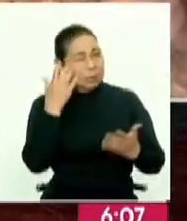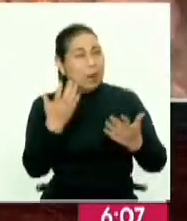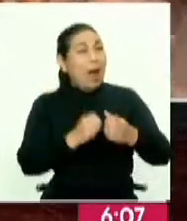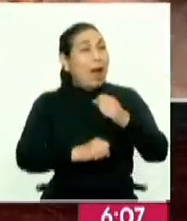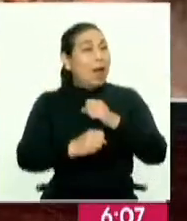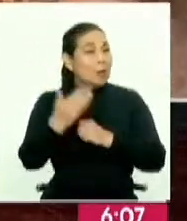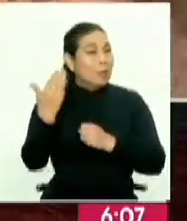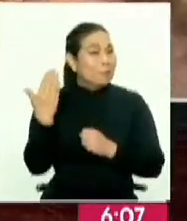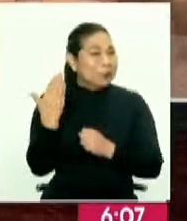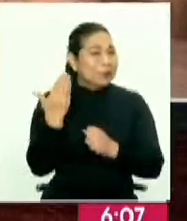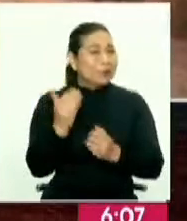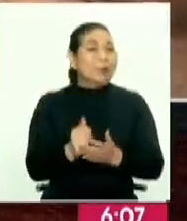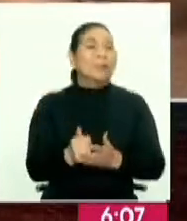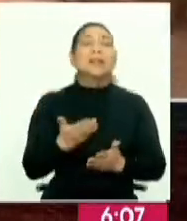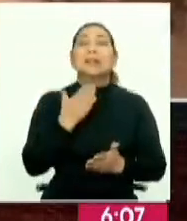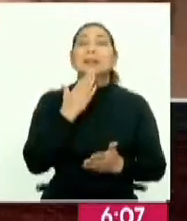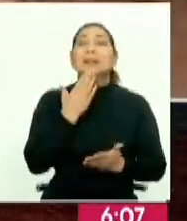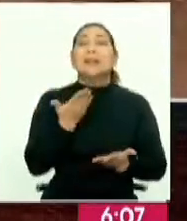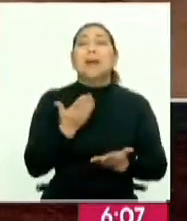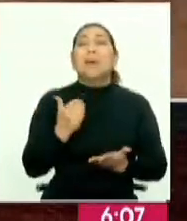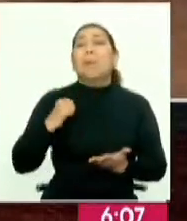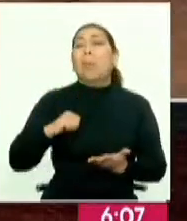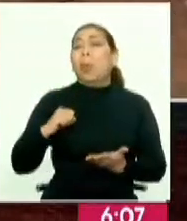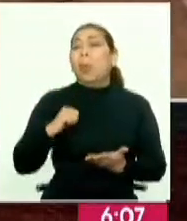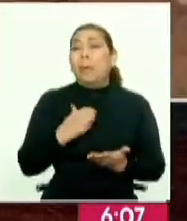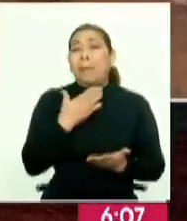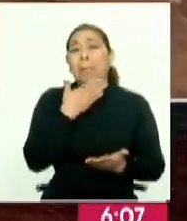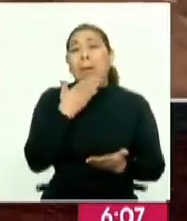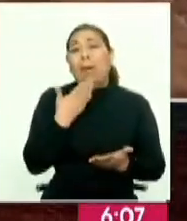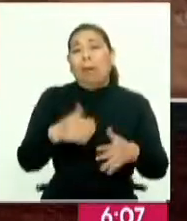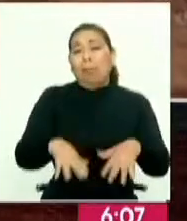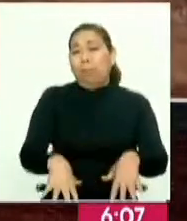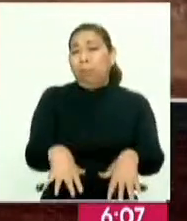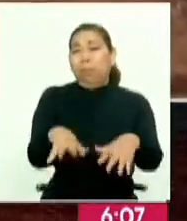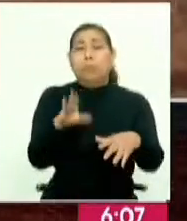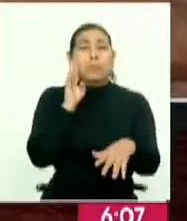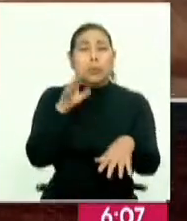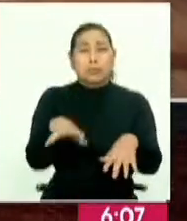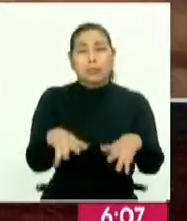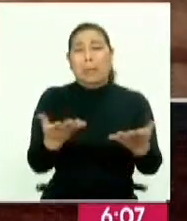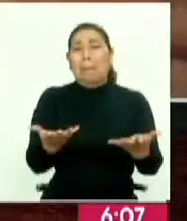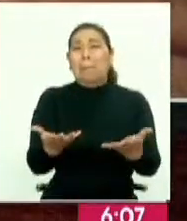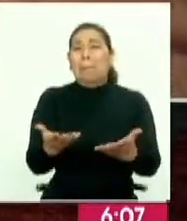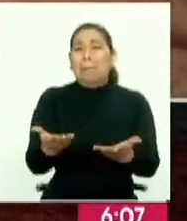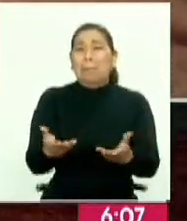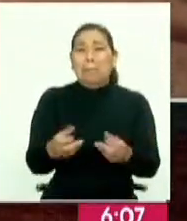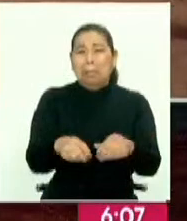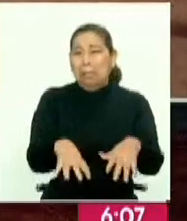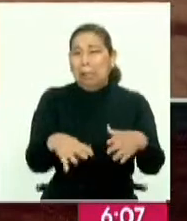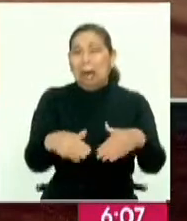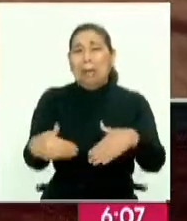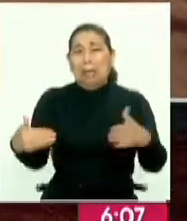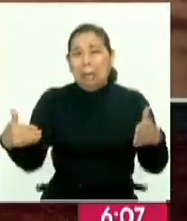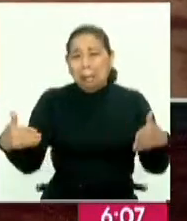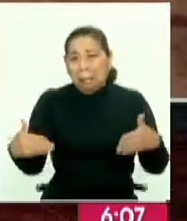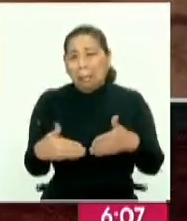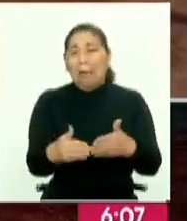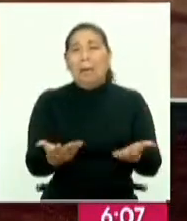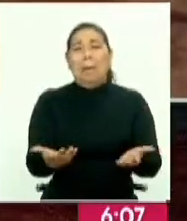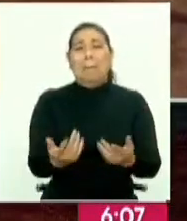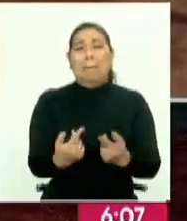del año pasado en el equipo brand en la municipalidad de lima por mejoramiento de las pizzas está dicho de mejoramiento de las pistas áreas